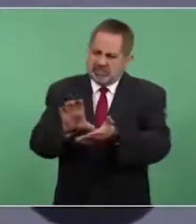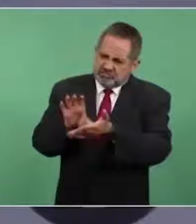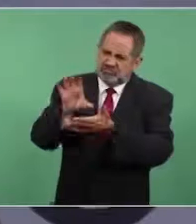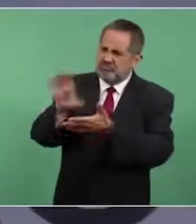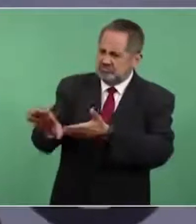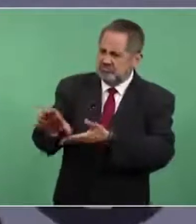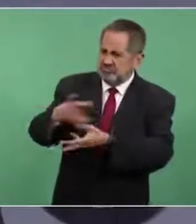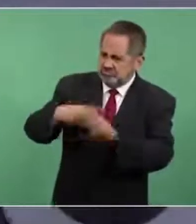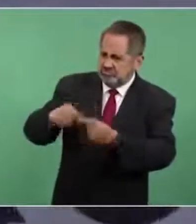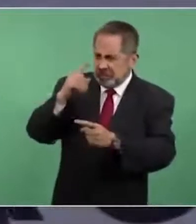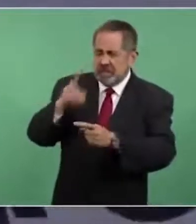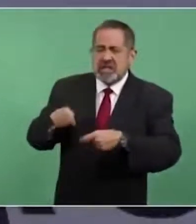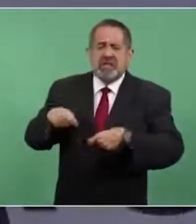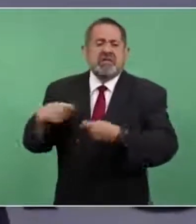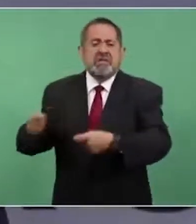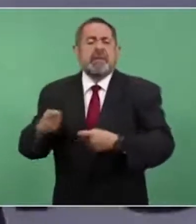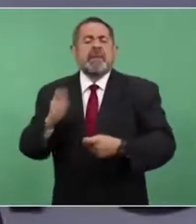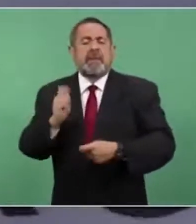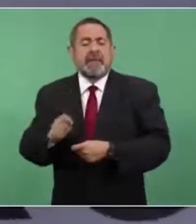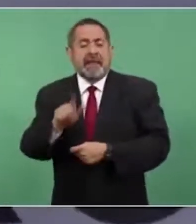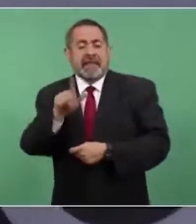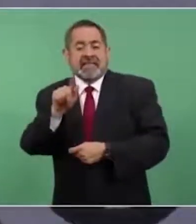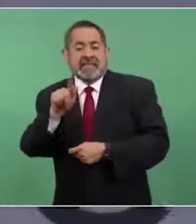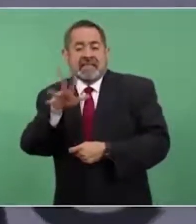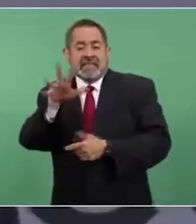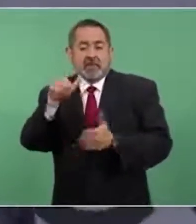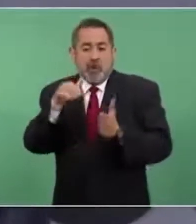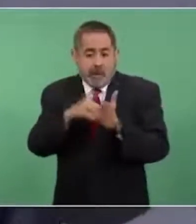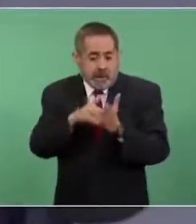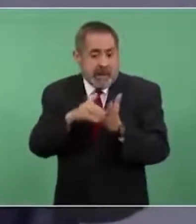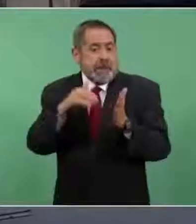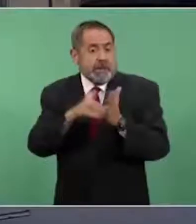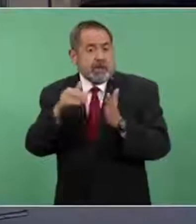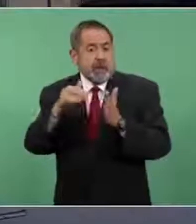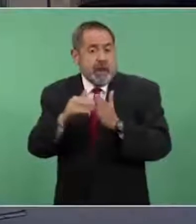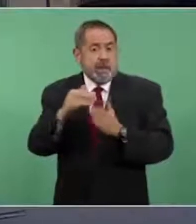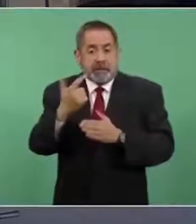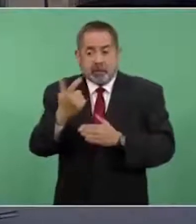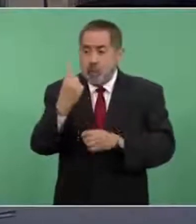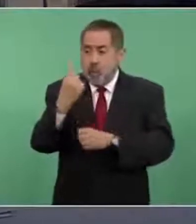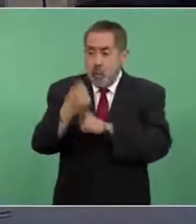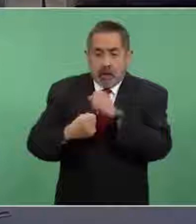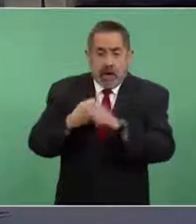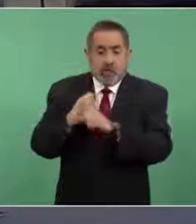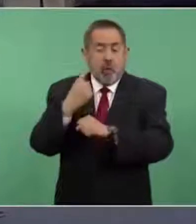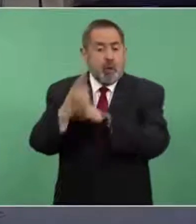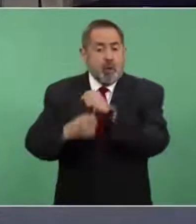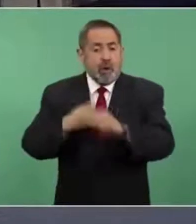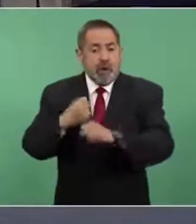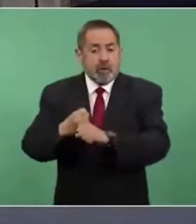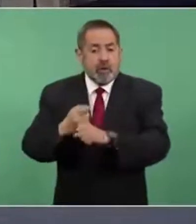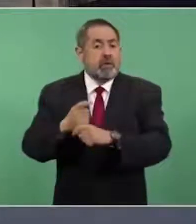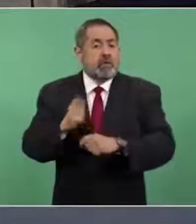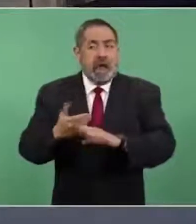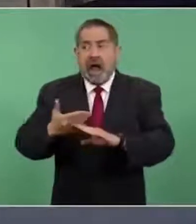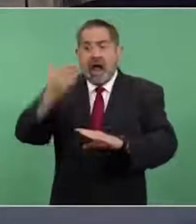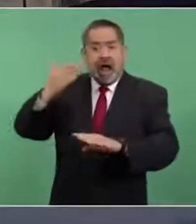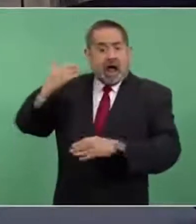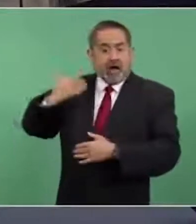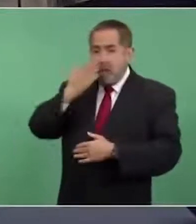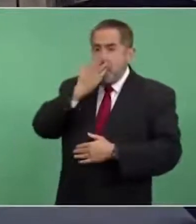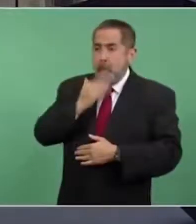inversión, 75,000 millones de pesos anuales. Es un programa sin precedente en México.